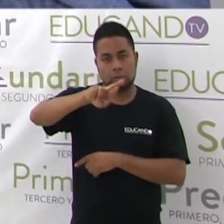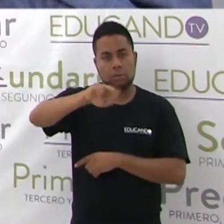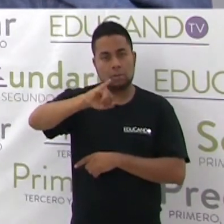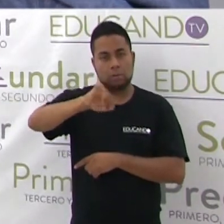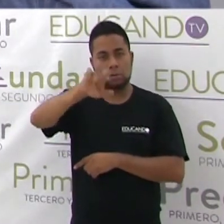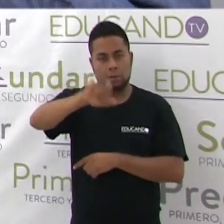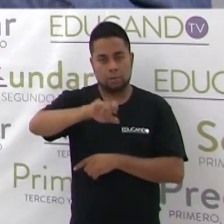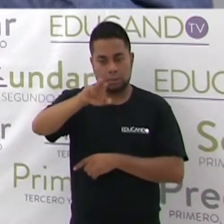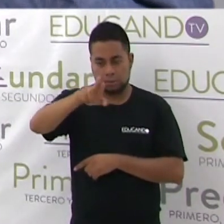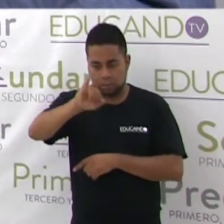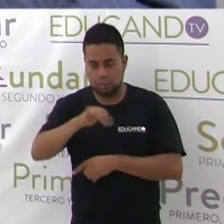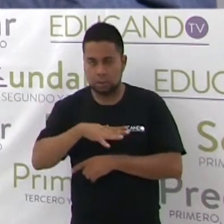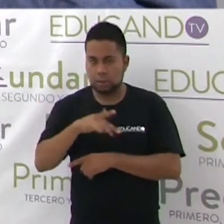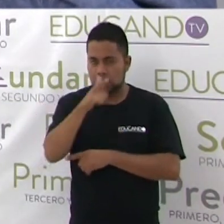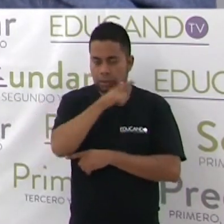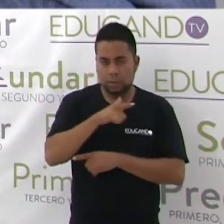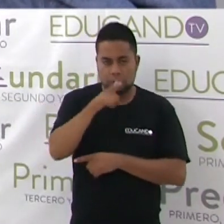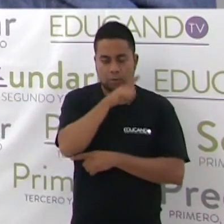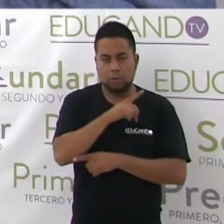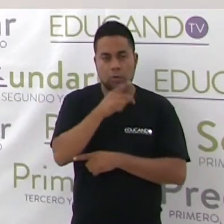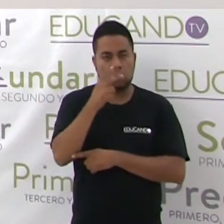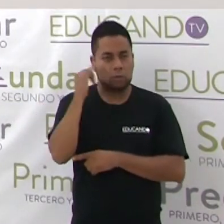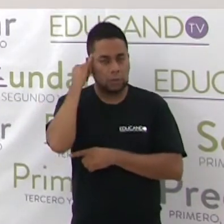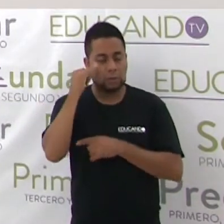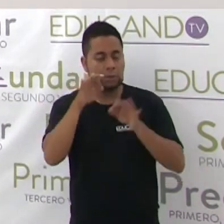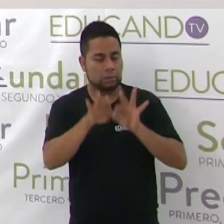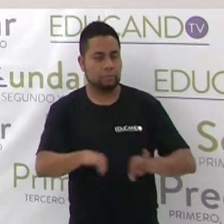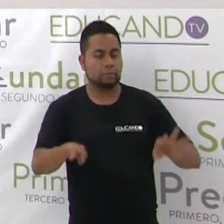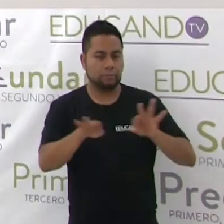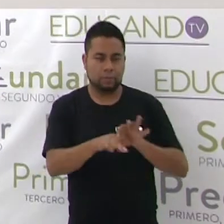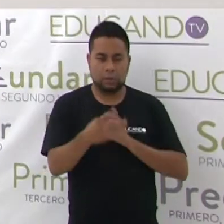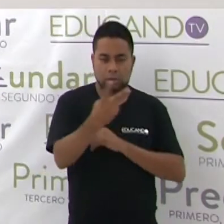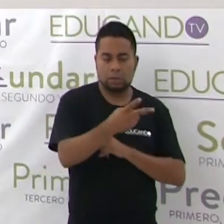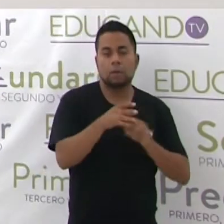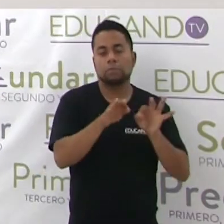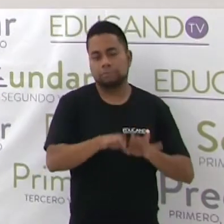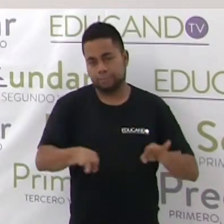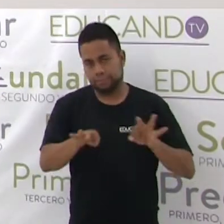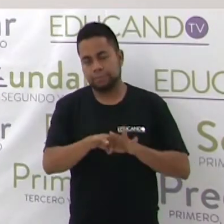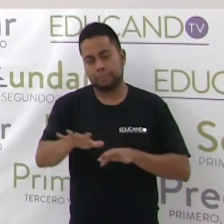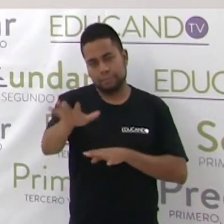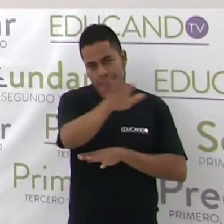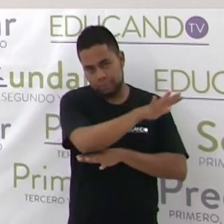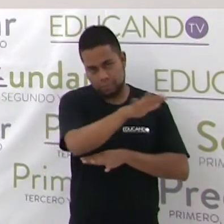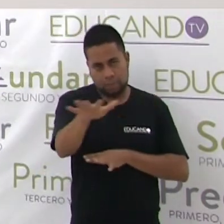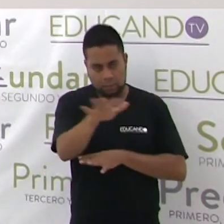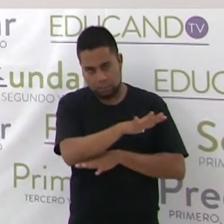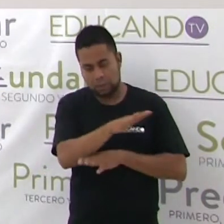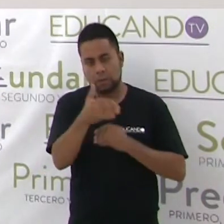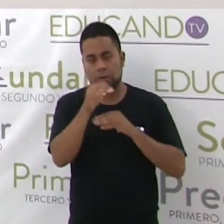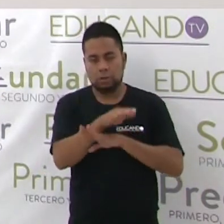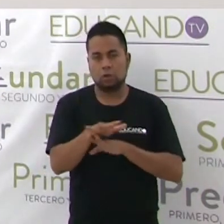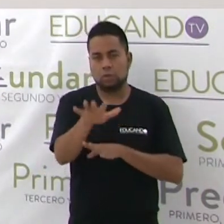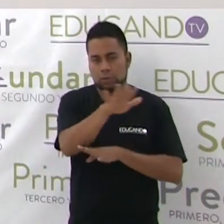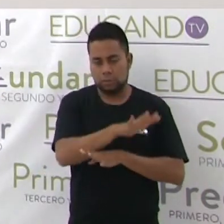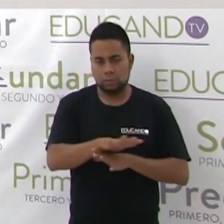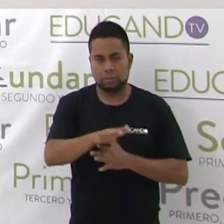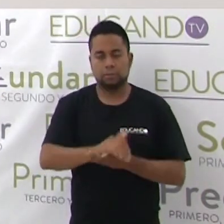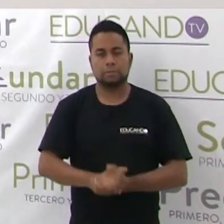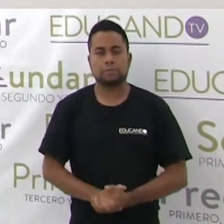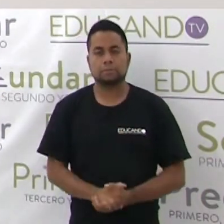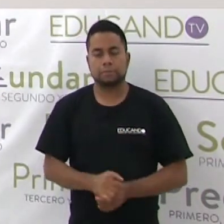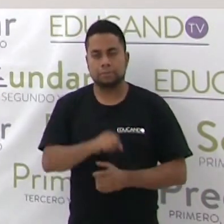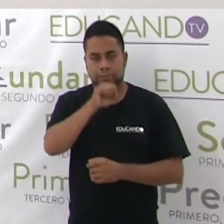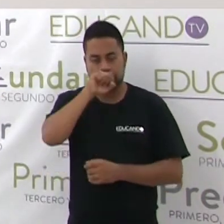son dos lenguas muy relevantes y que tienen una importancia y una conexión en cuanto a la zona. Y